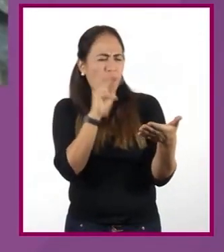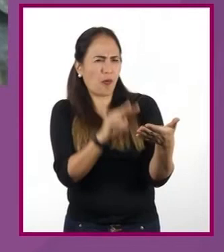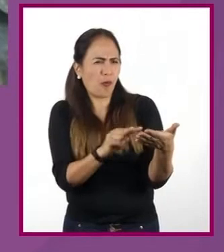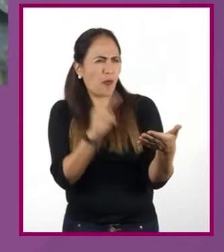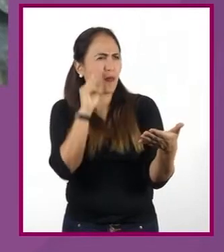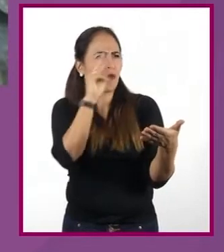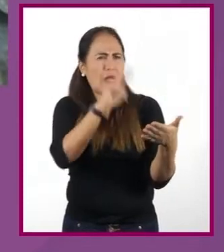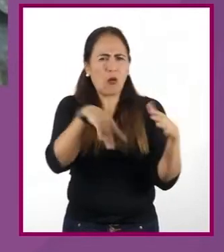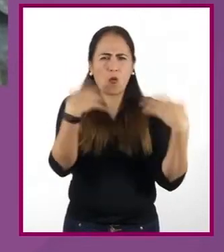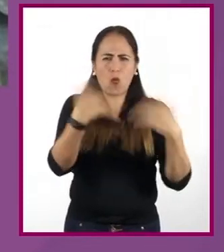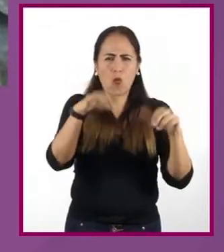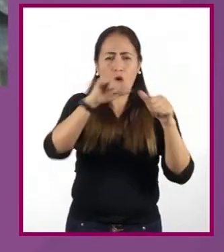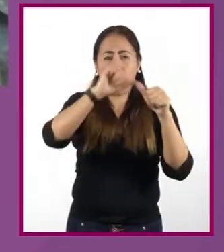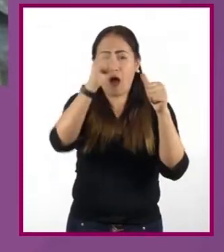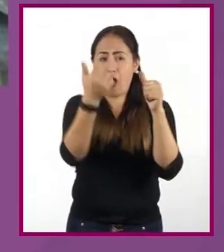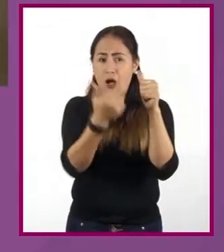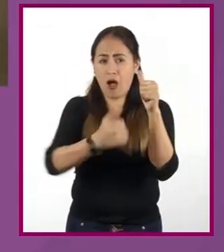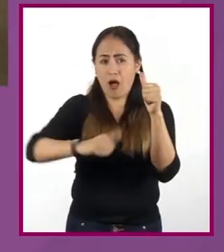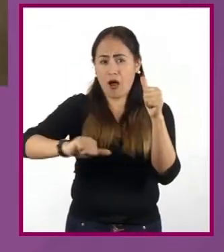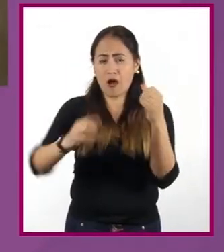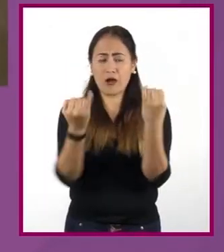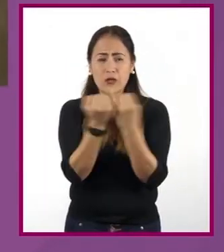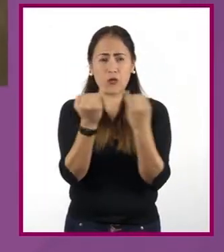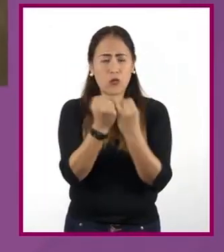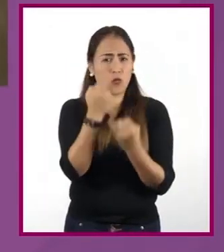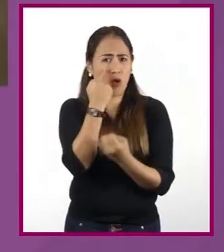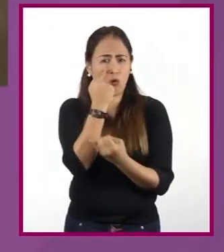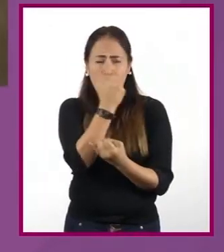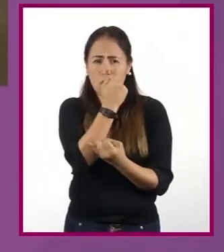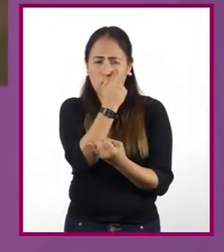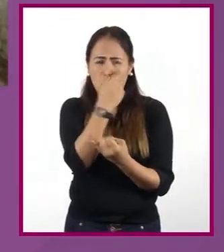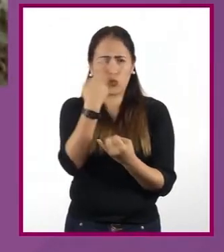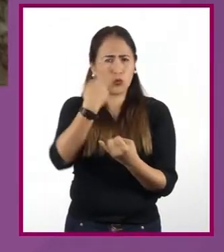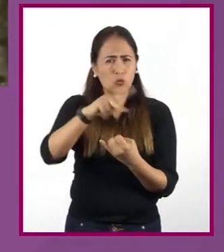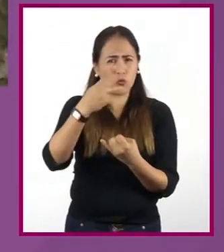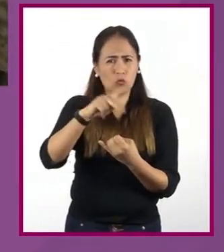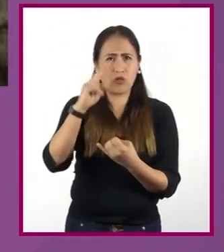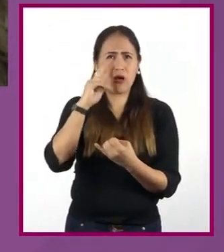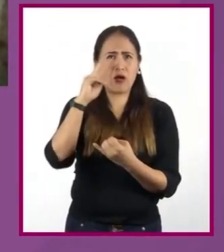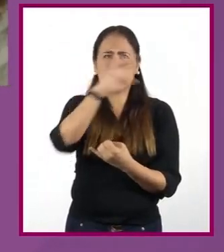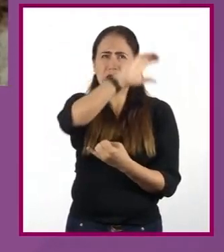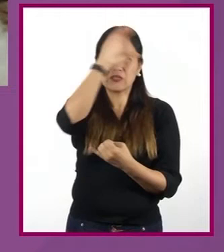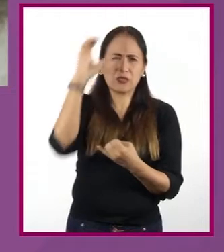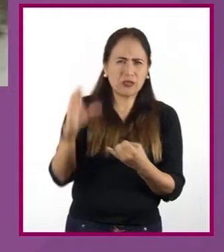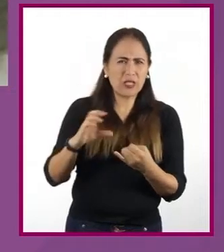calidad artística, la cosmovisión de este pueblo profundamente religioso.